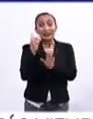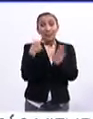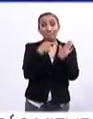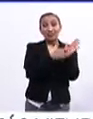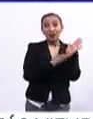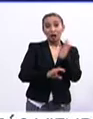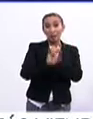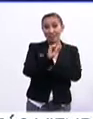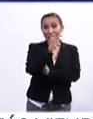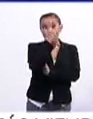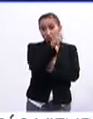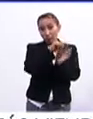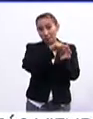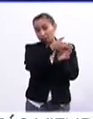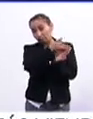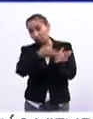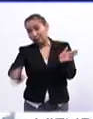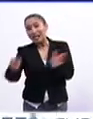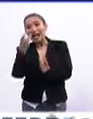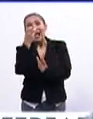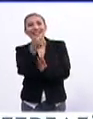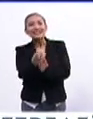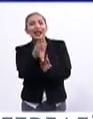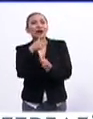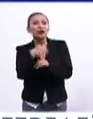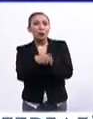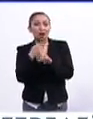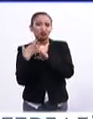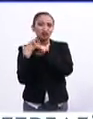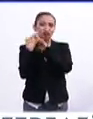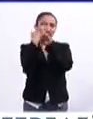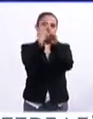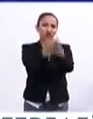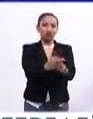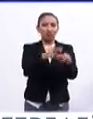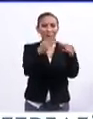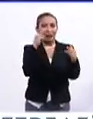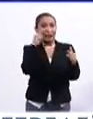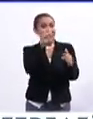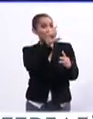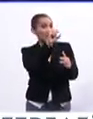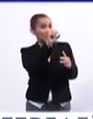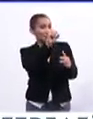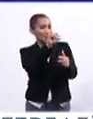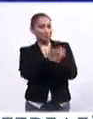de 1998. Esta es nuestra edición conmemorativa. Aquí se ve 20.